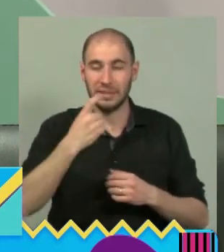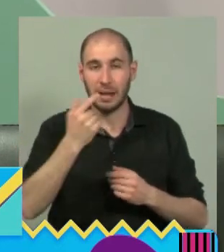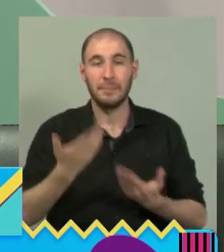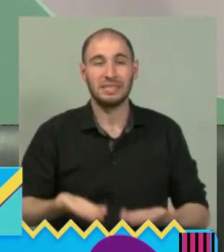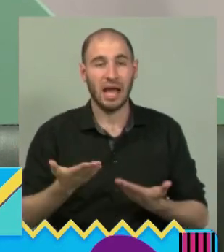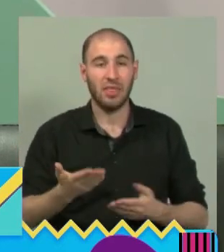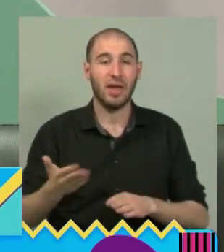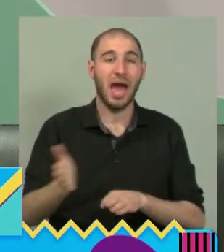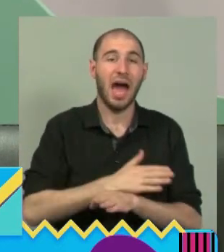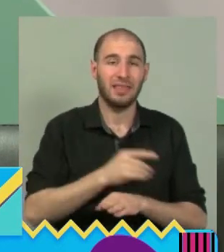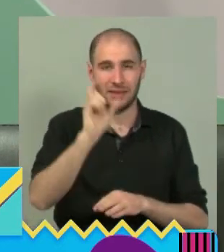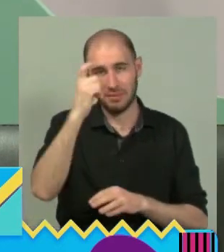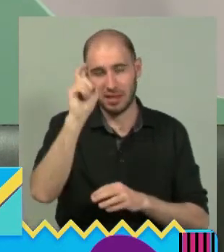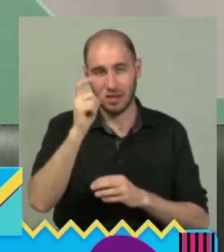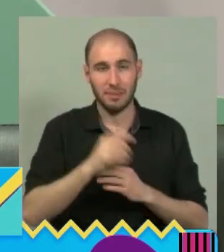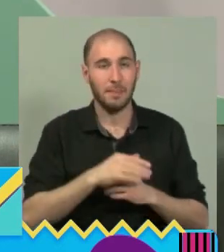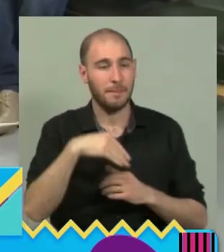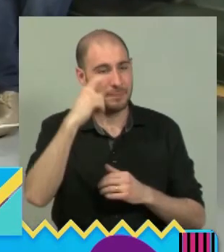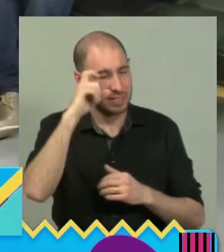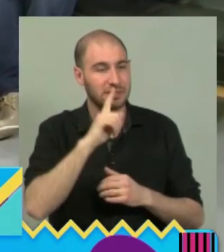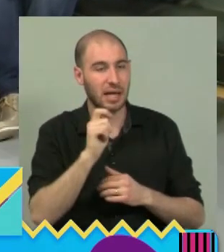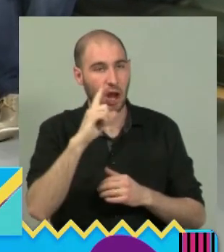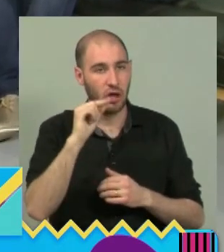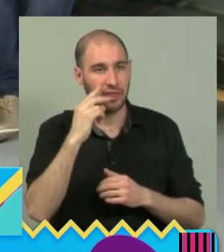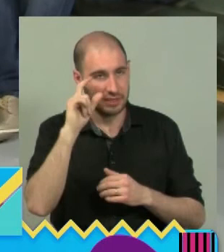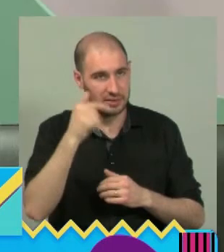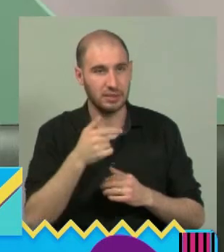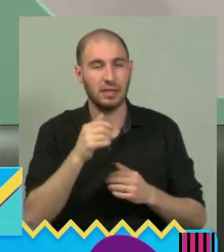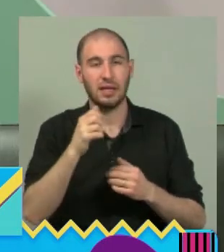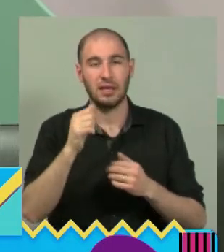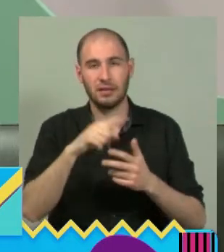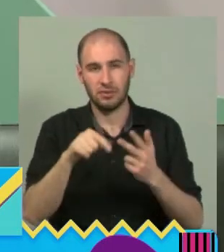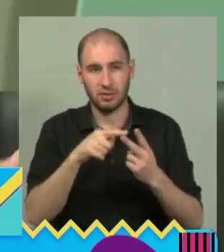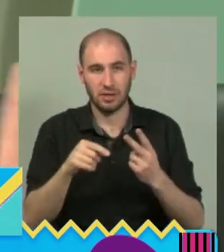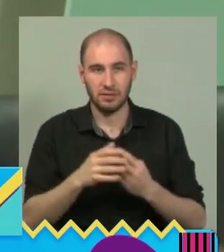pesados de antes de que existiera la minería. Es decir, metaloides, arsénico y boro. Bueno.